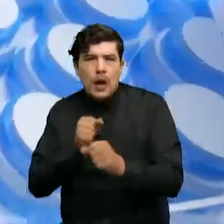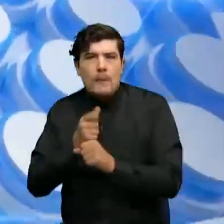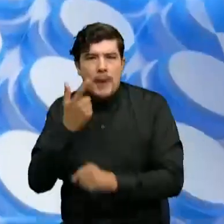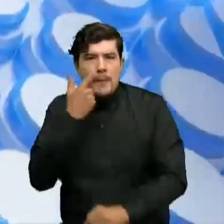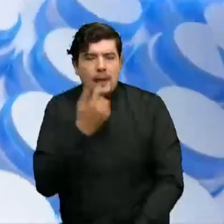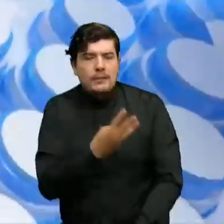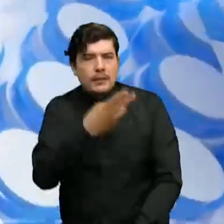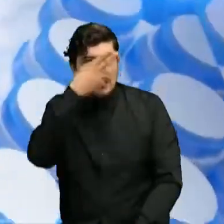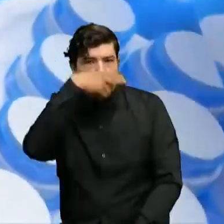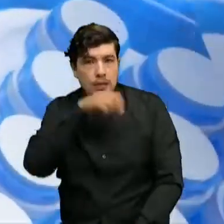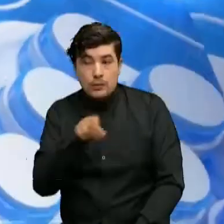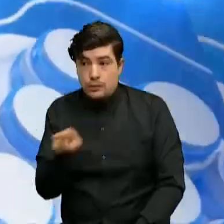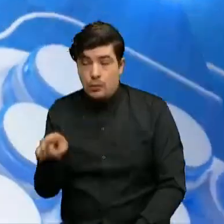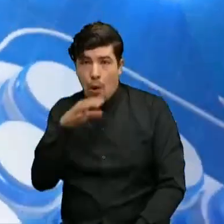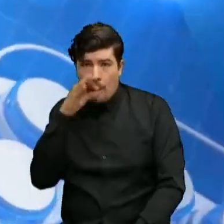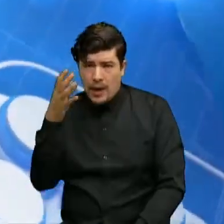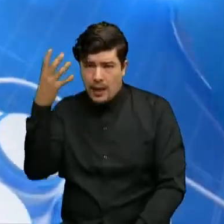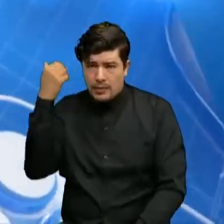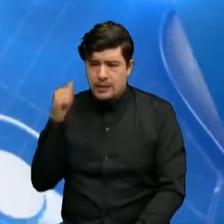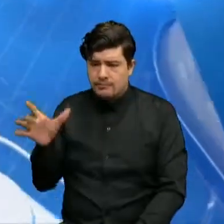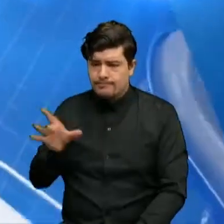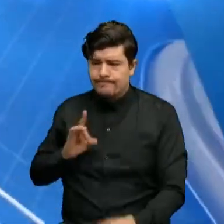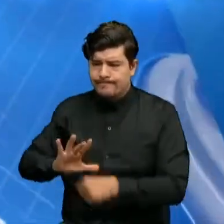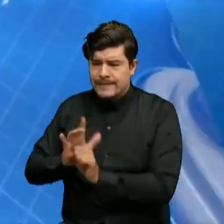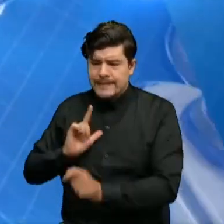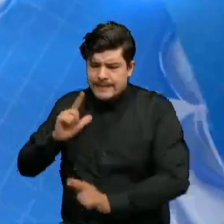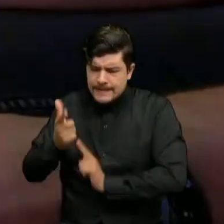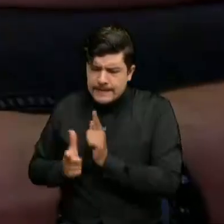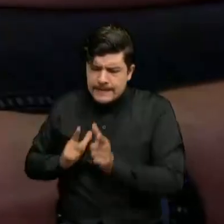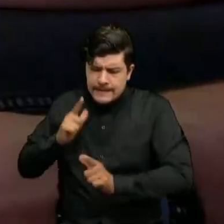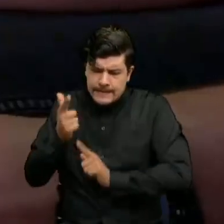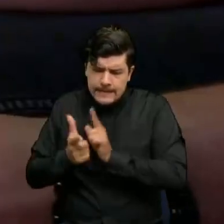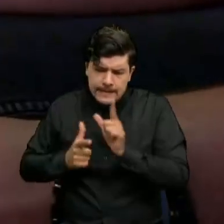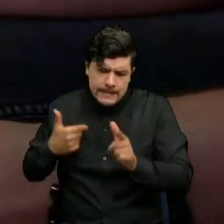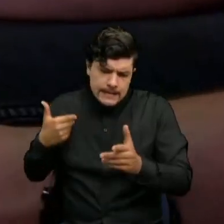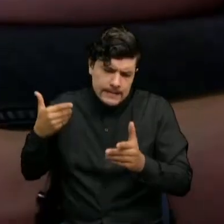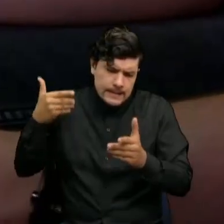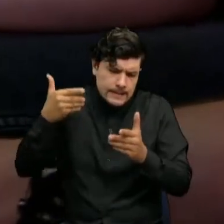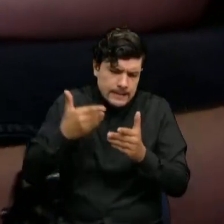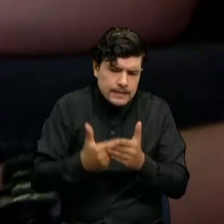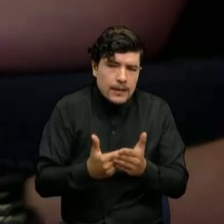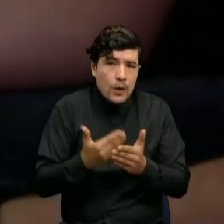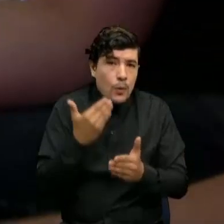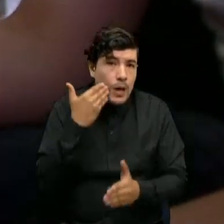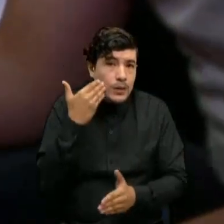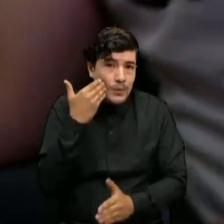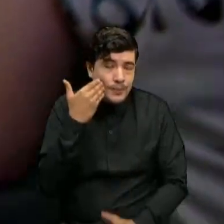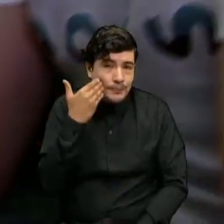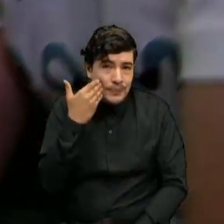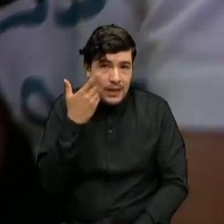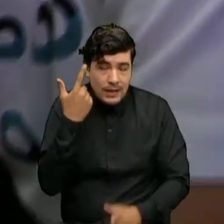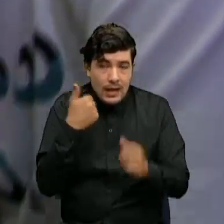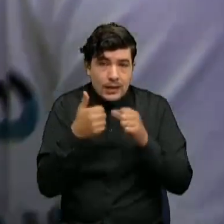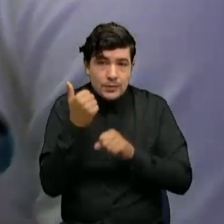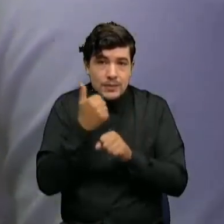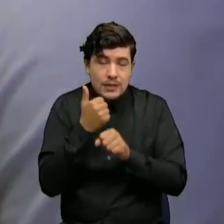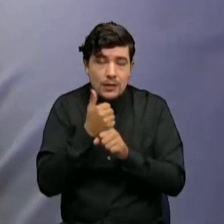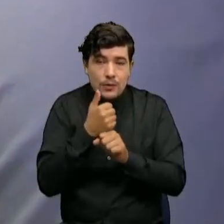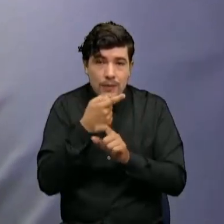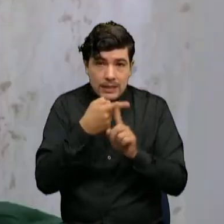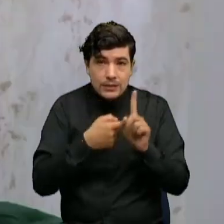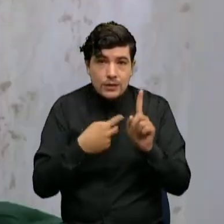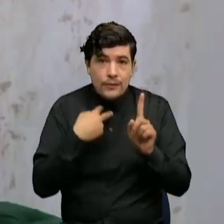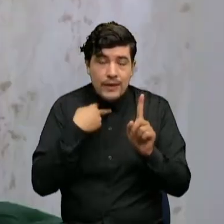quien luego de una larga batalla contra el kobe 19 apagó su melodía en noviembre del 2020 muy